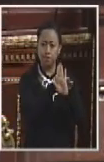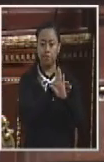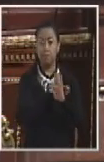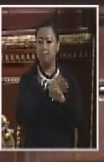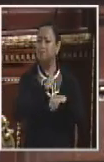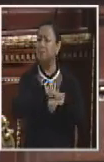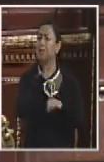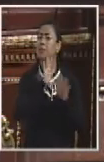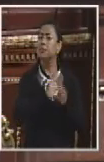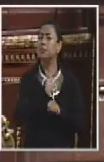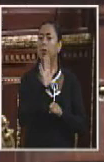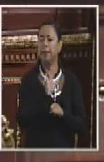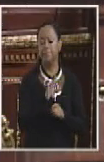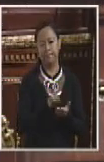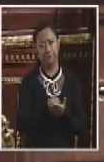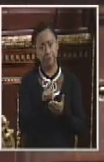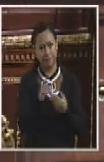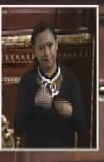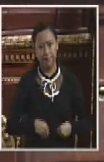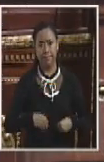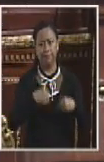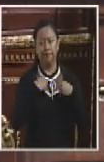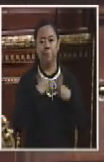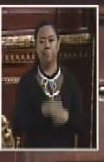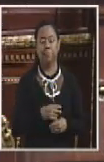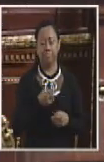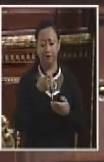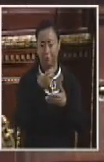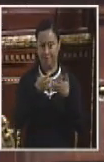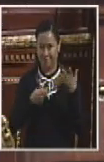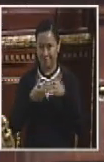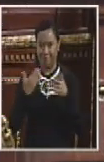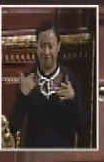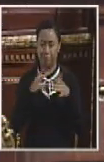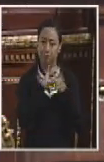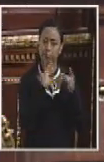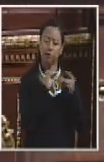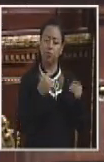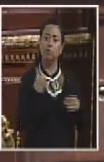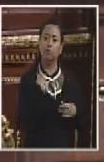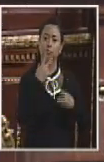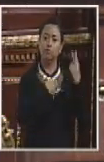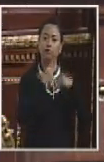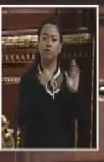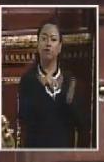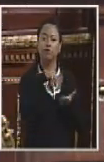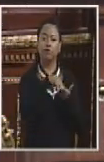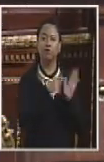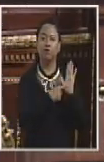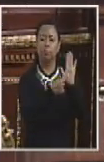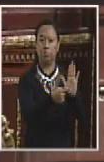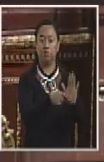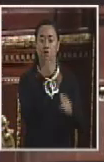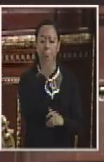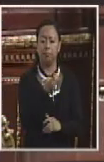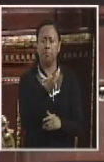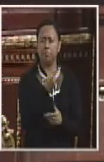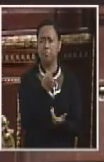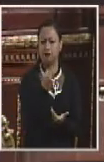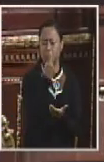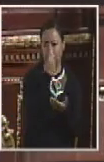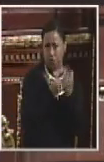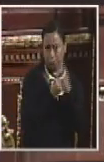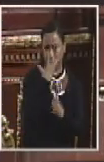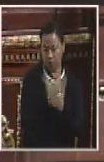el derecho a la vida. Por todo lo anteriormente expuesto, vengo a presentar a esta tribuna una nueva propuesta para sancionar